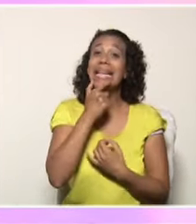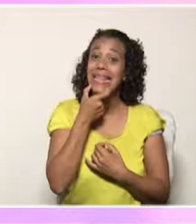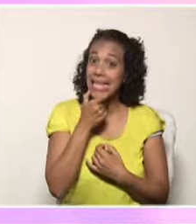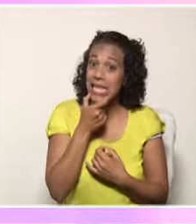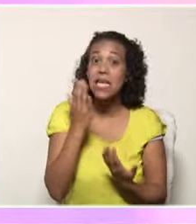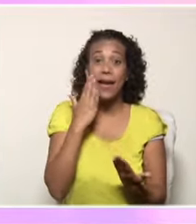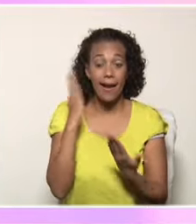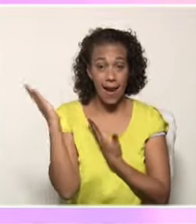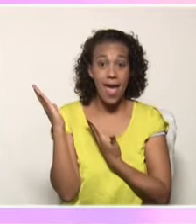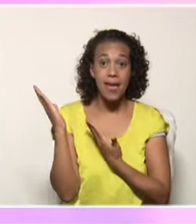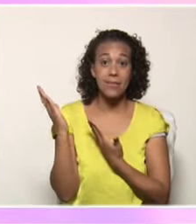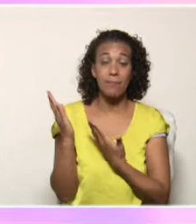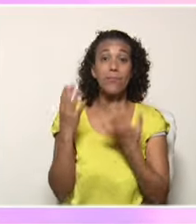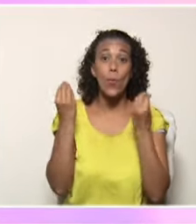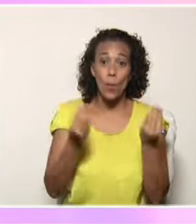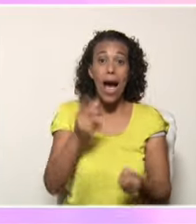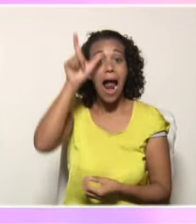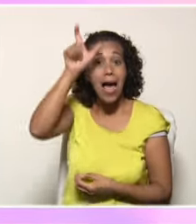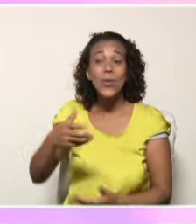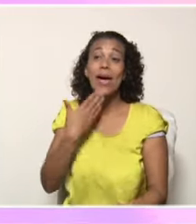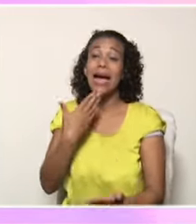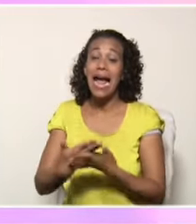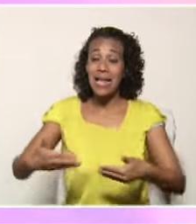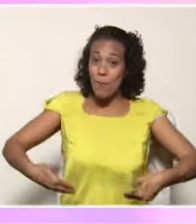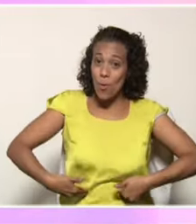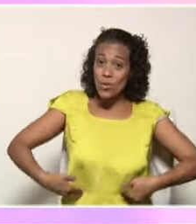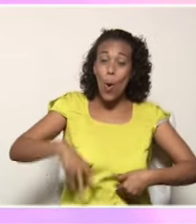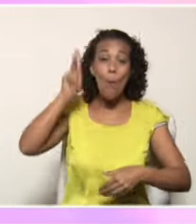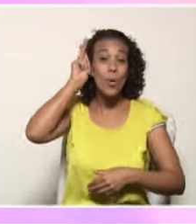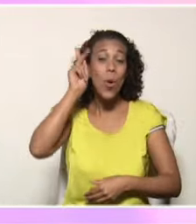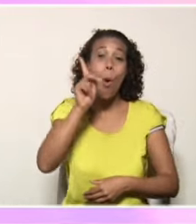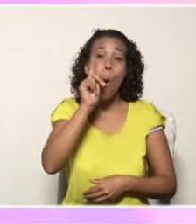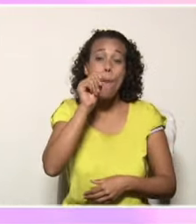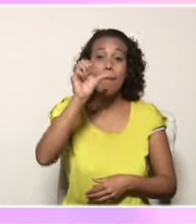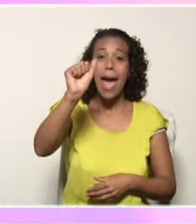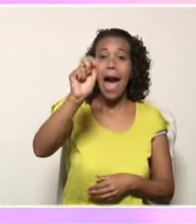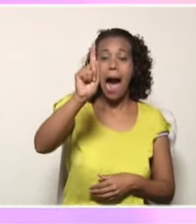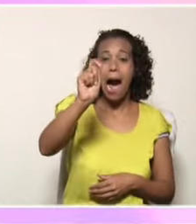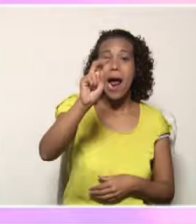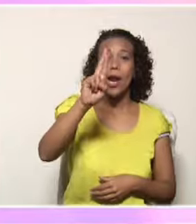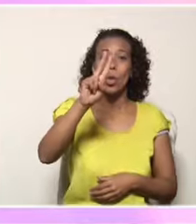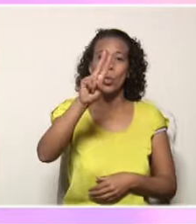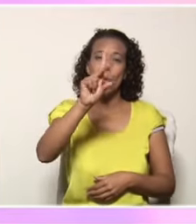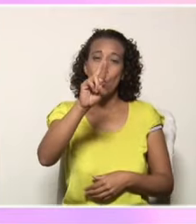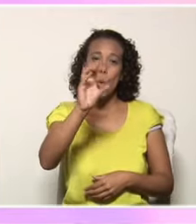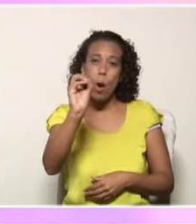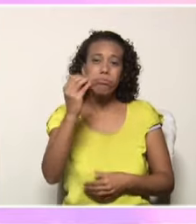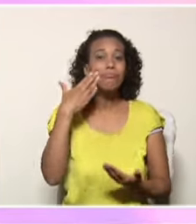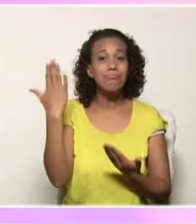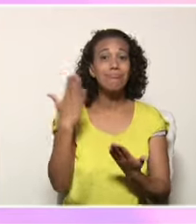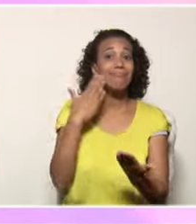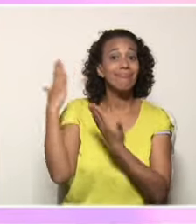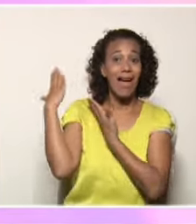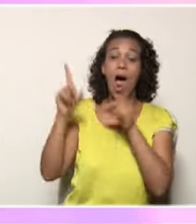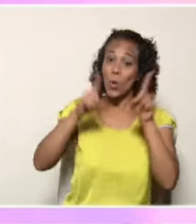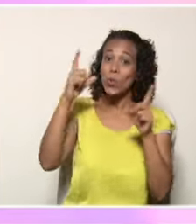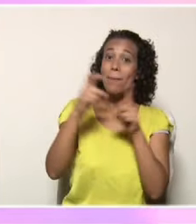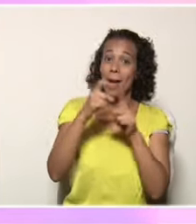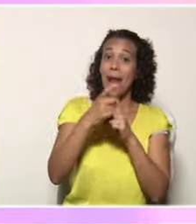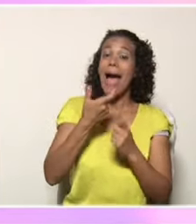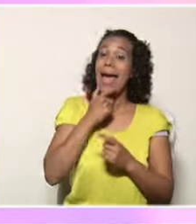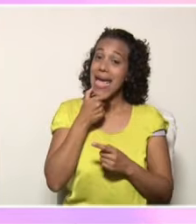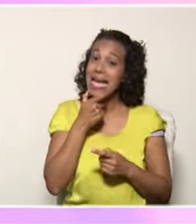el inglés, y lo vamos a hacer gracias al esfuerzo del profesor Arturo Jiménez, quien ya nos está esperando para decirnos algunas palabras en